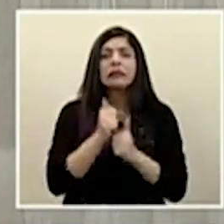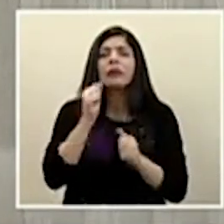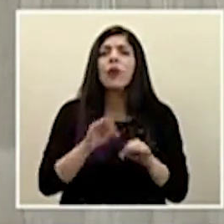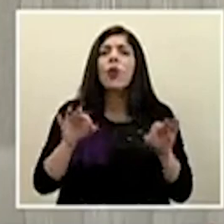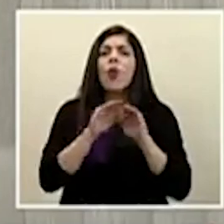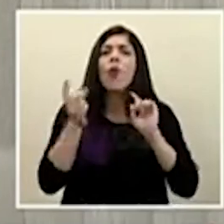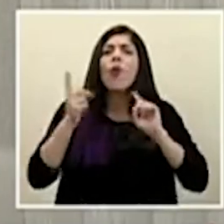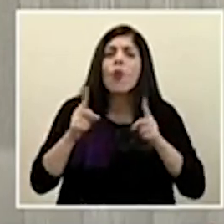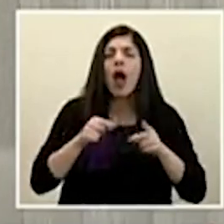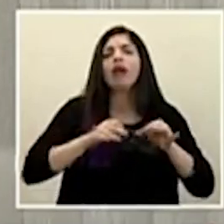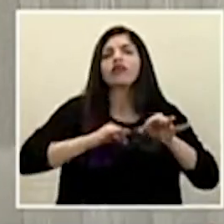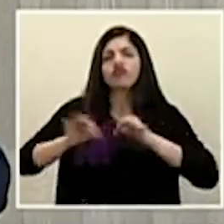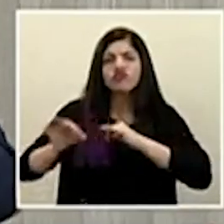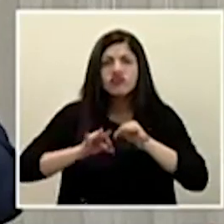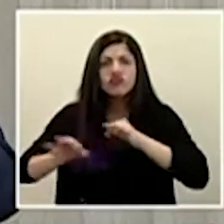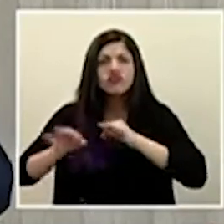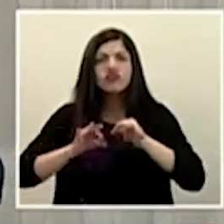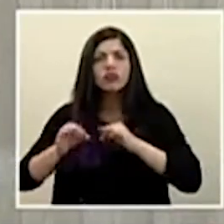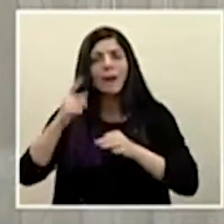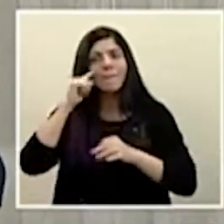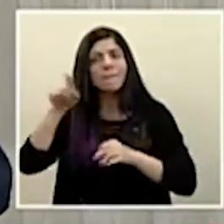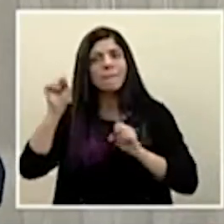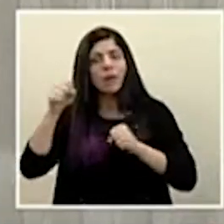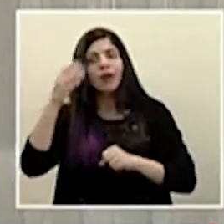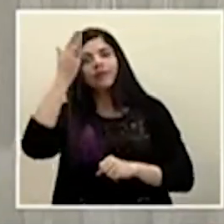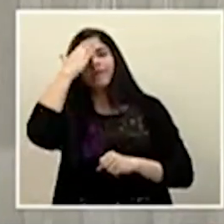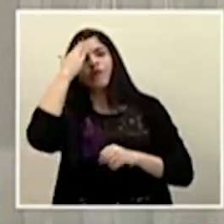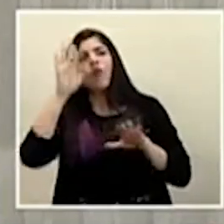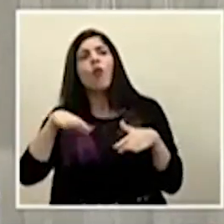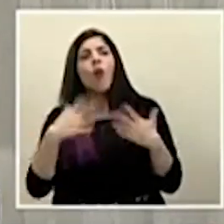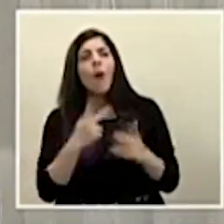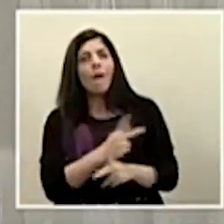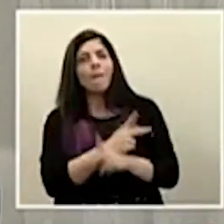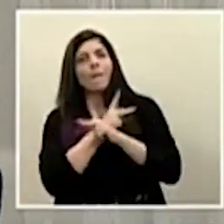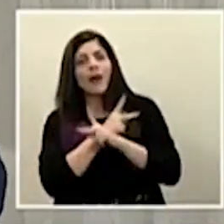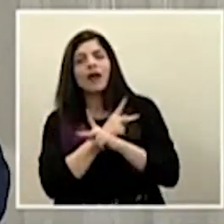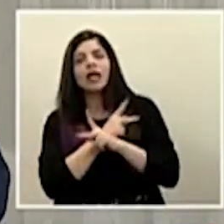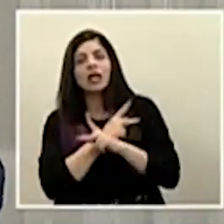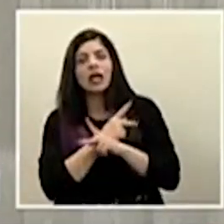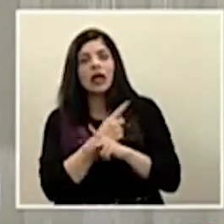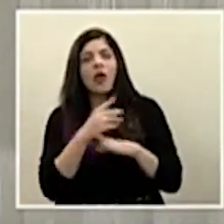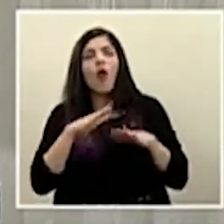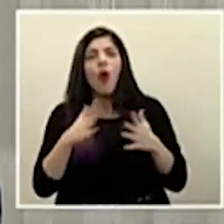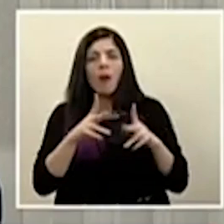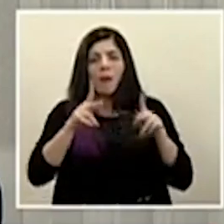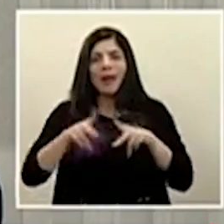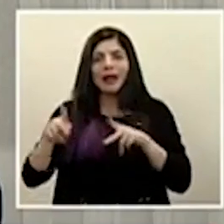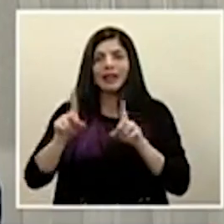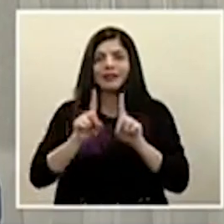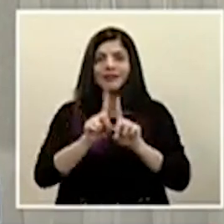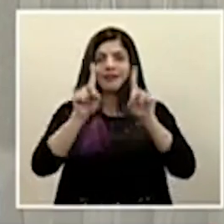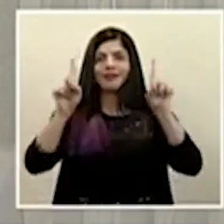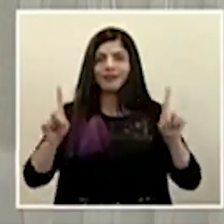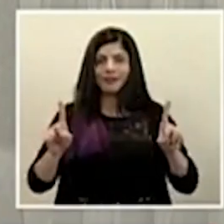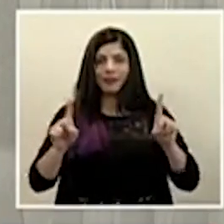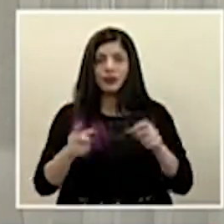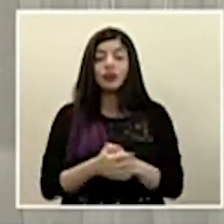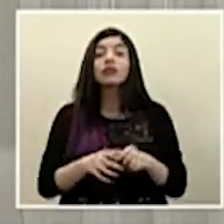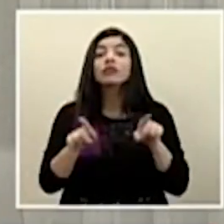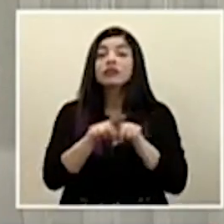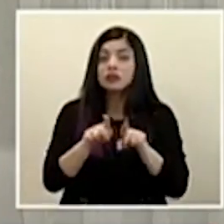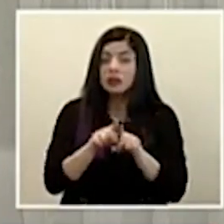para lograr esa protección, esa prevención mediante el distanciamiento social.